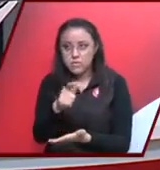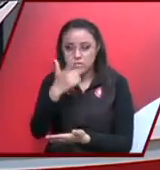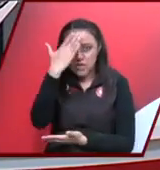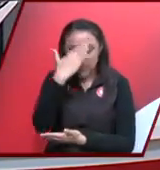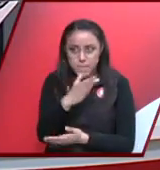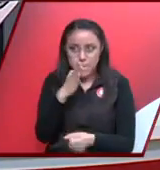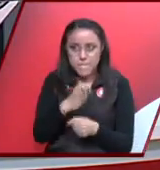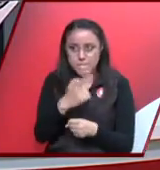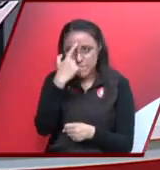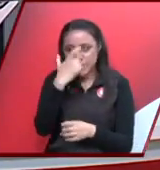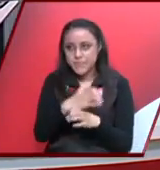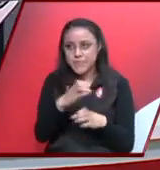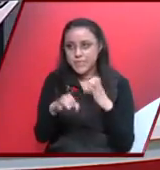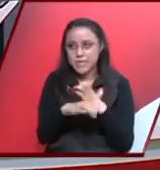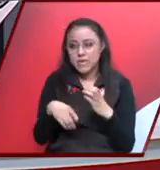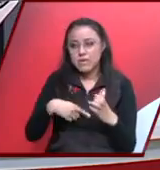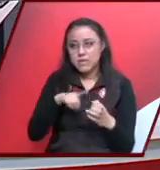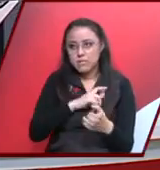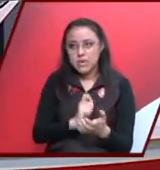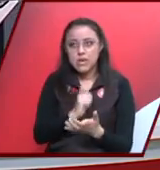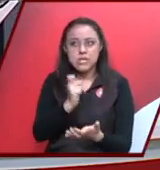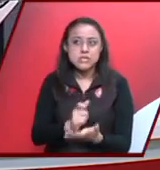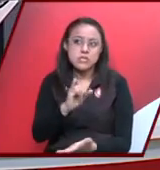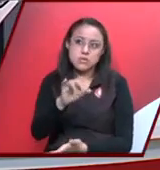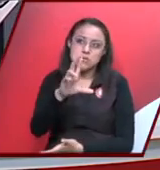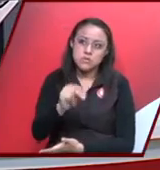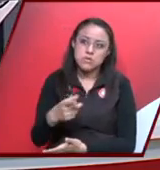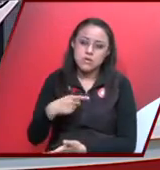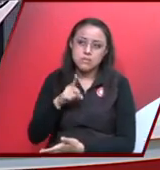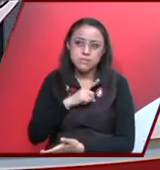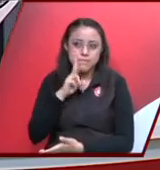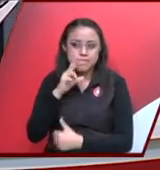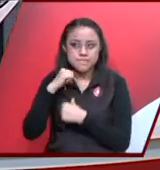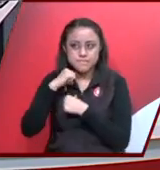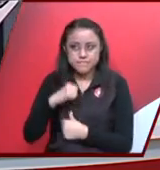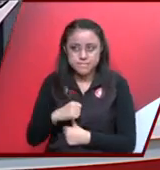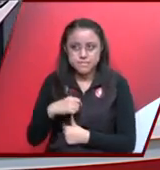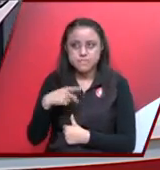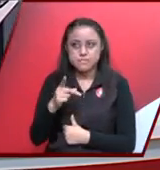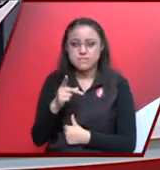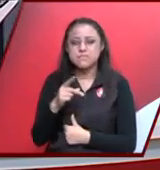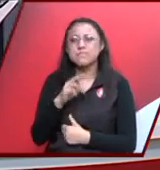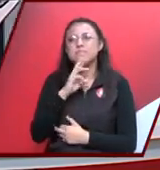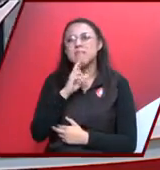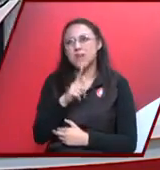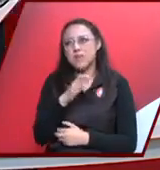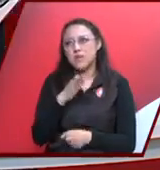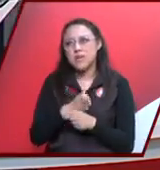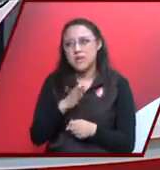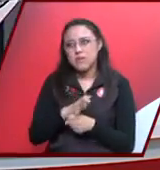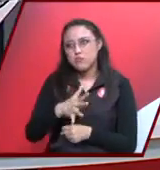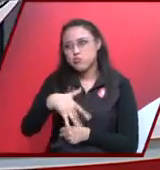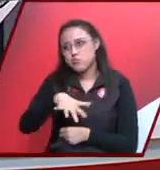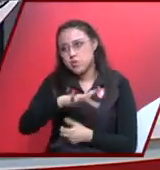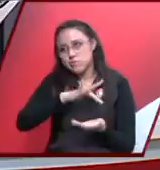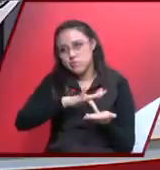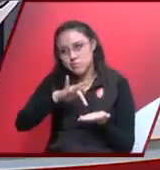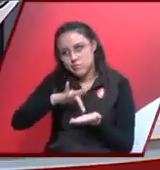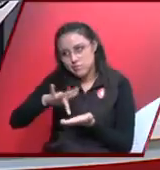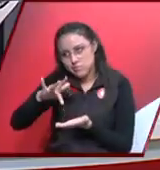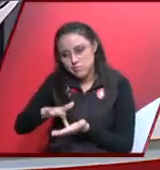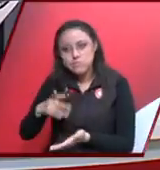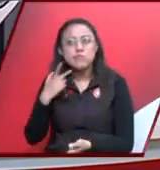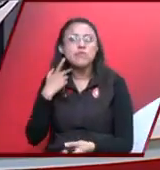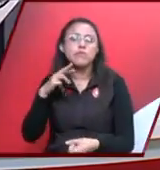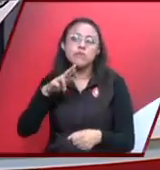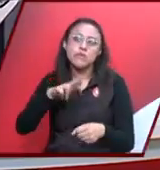que para sacar sus cosas hay que pagar lo que debe? Sí debe, no debo, entonces ya se van a la autoridad. Pero si no se hubieran ahorrado, ahora hay que buscar el apoyo, darle guerra a